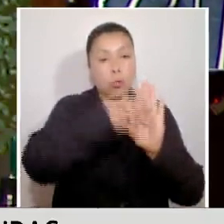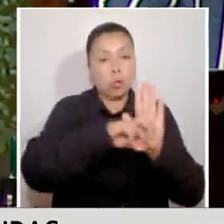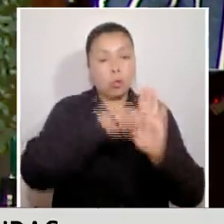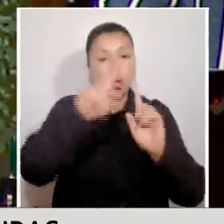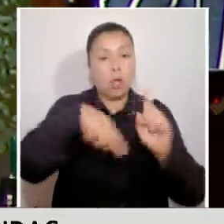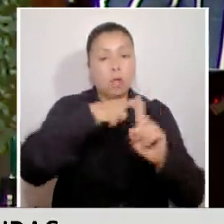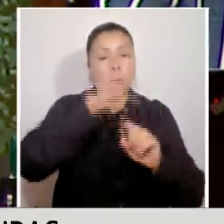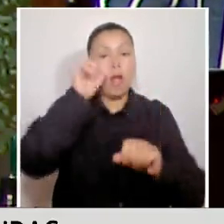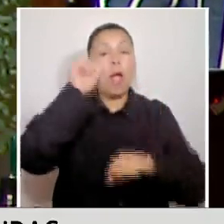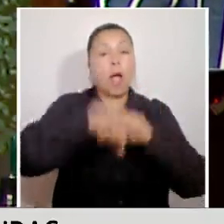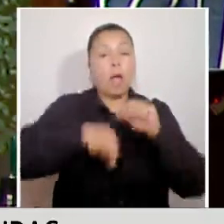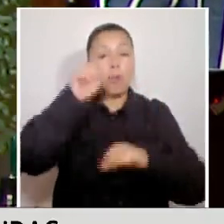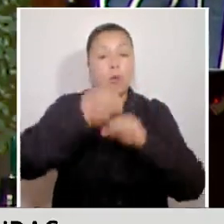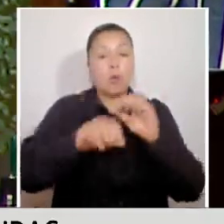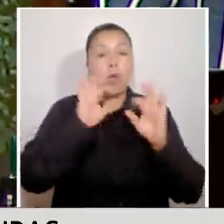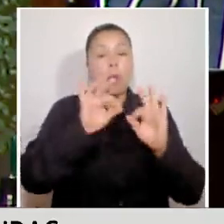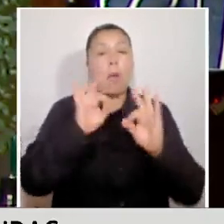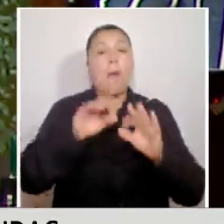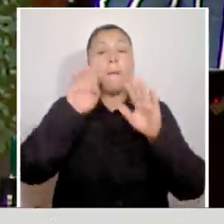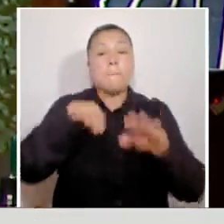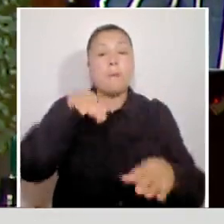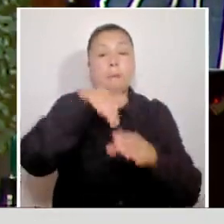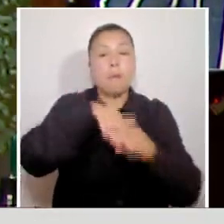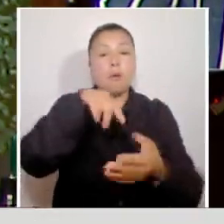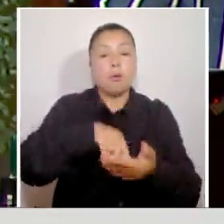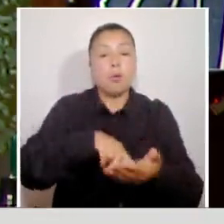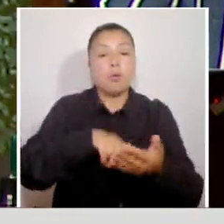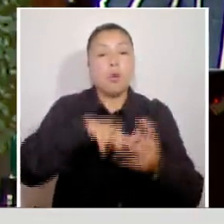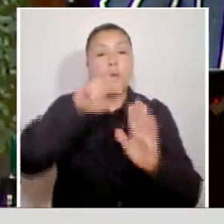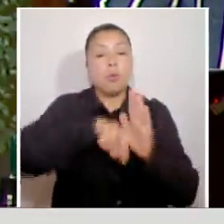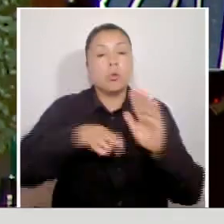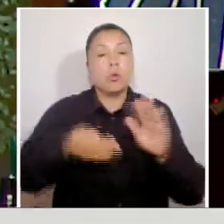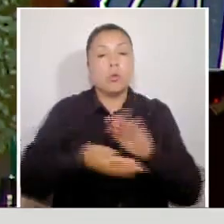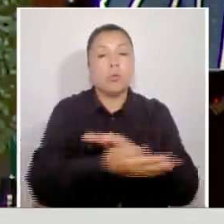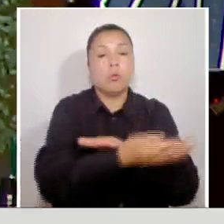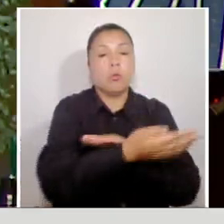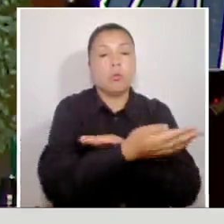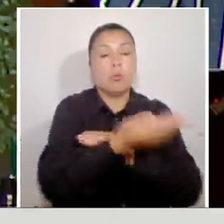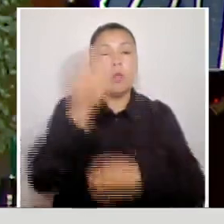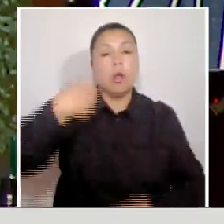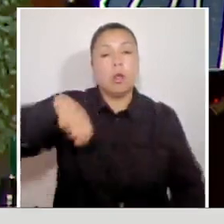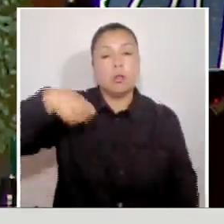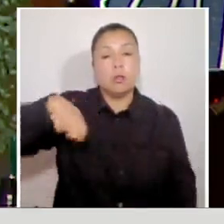en particular con la misma votación se despacha el proyecto al